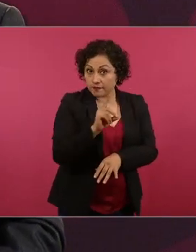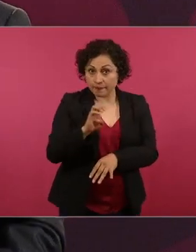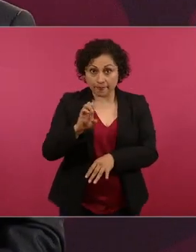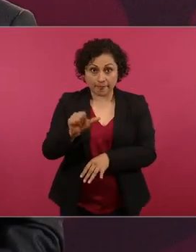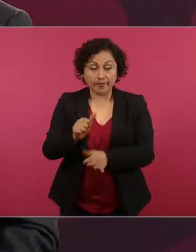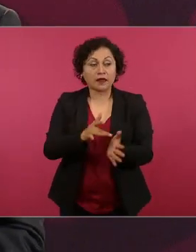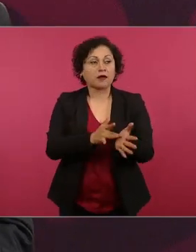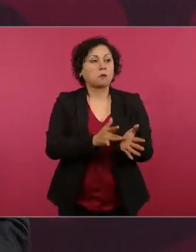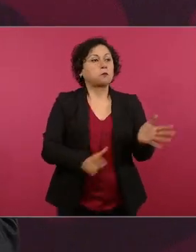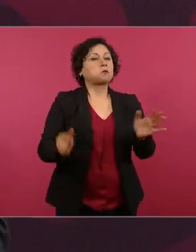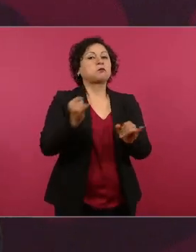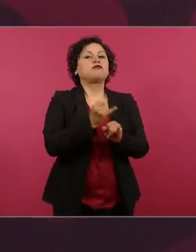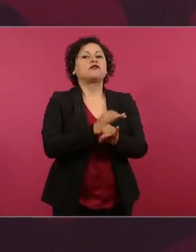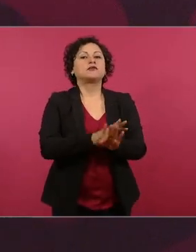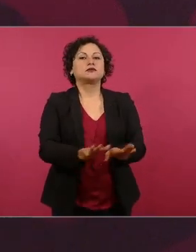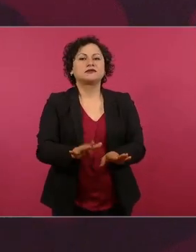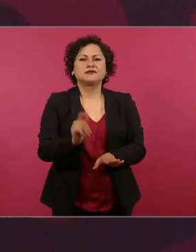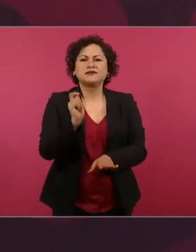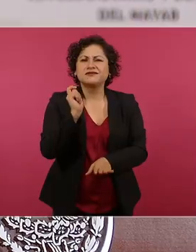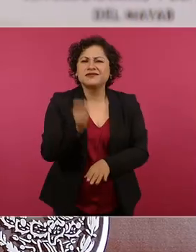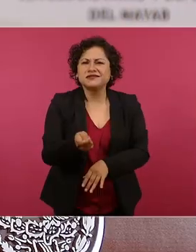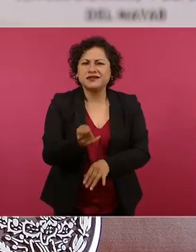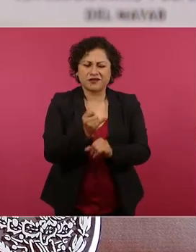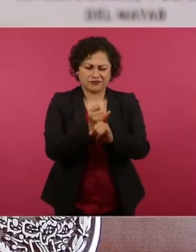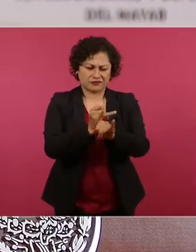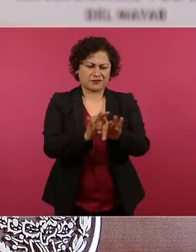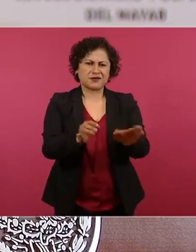información falsa,